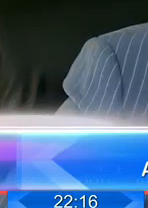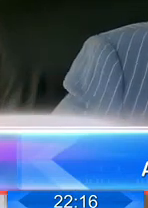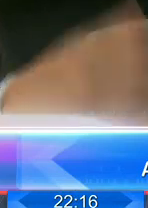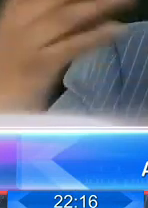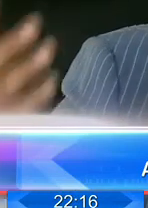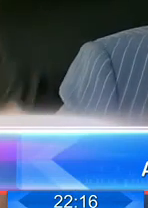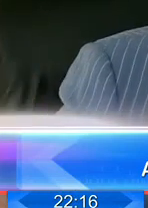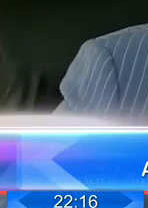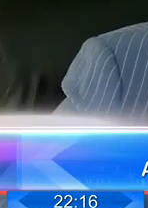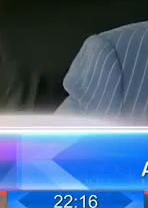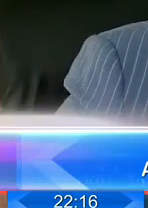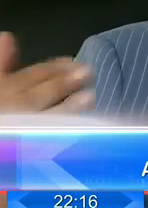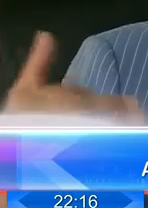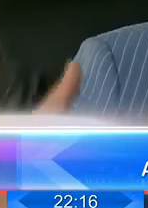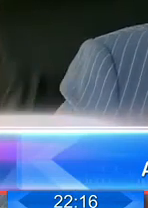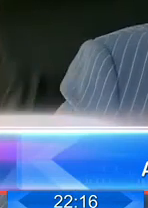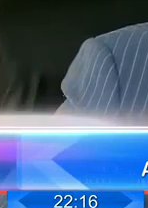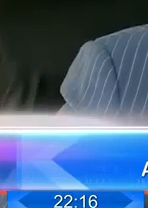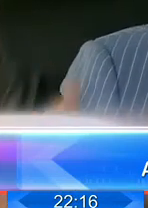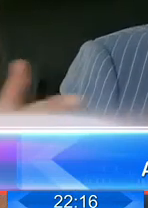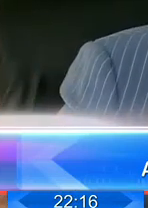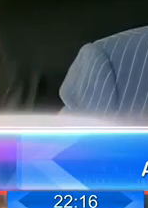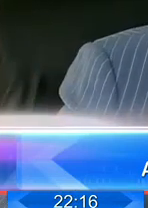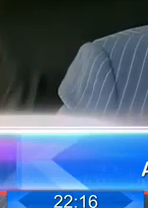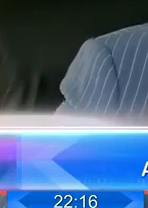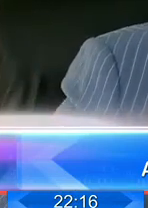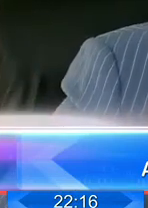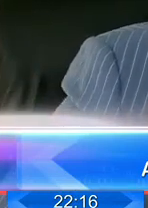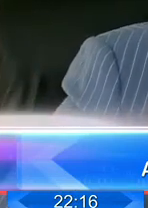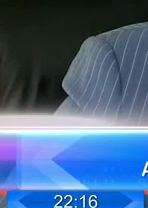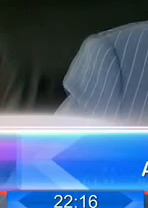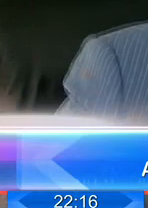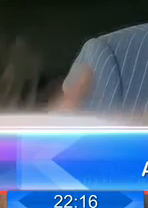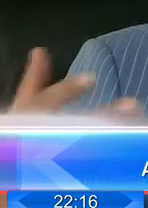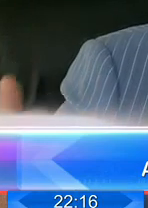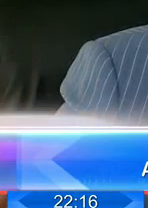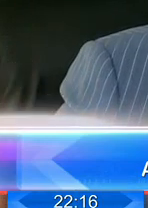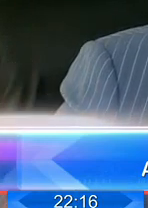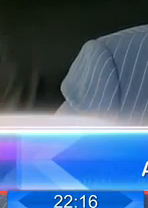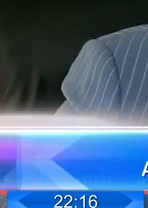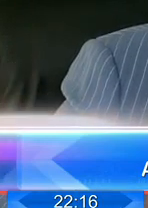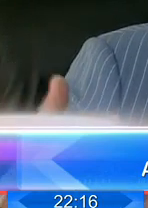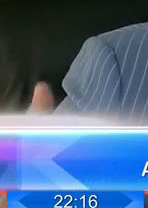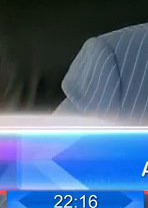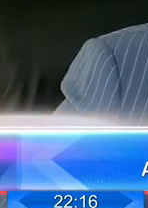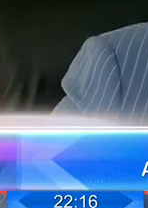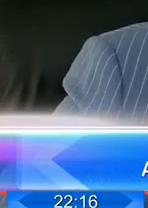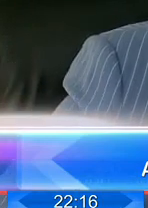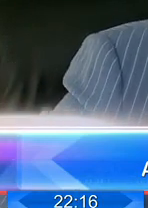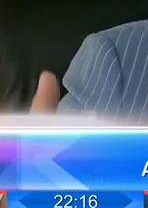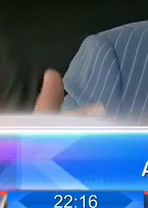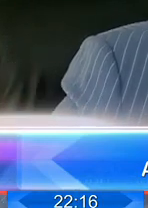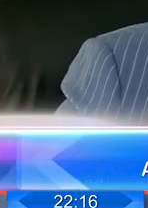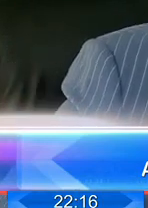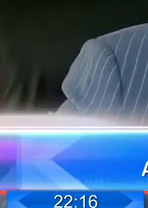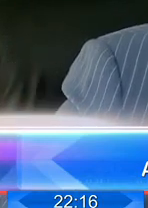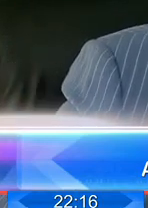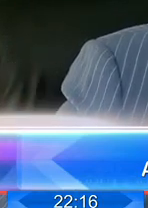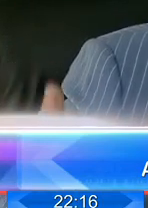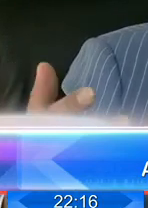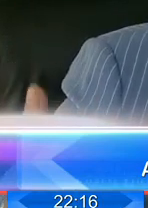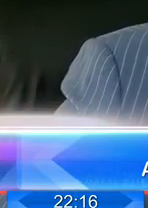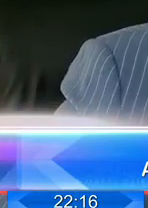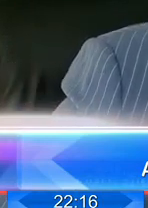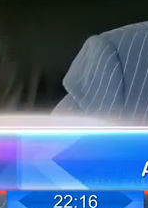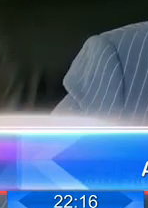lo que quieran solicitar, y del mismo modo la defensa presentar sus argumentos. Y en base del conocimiento y la sana crítica, los jueces